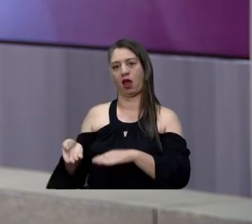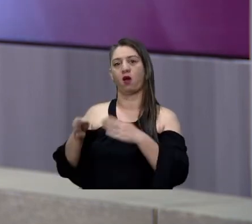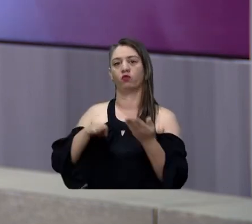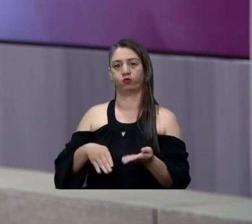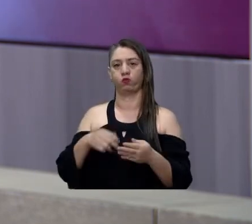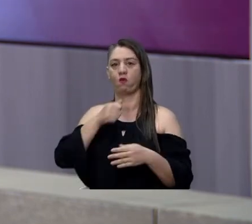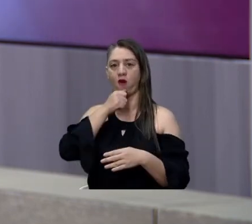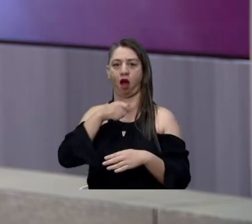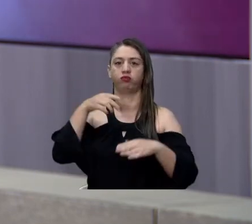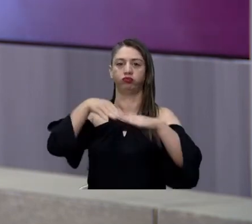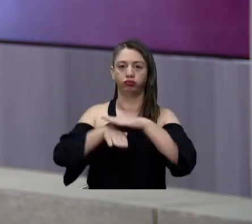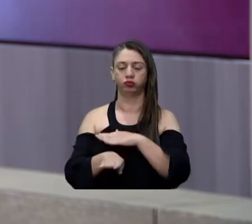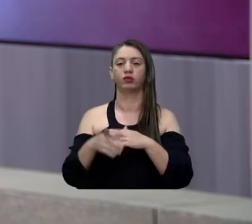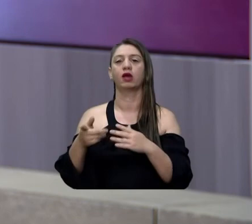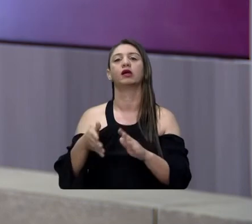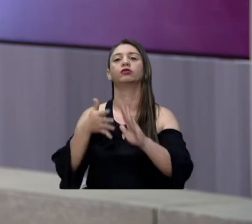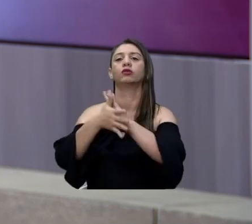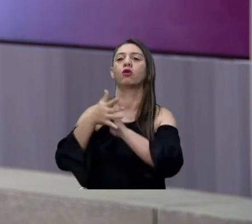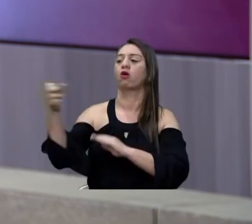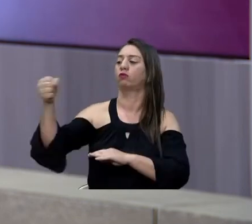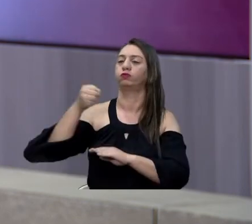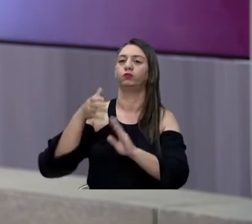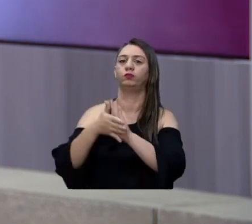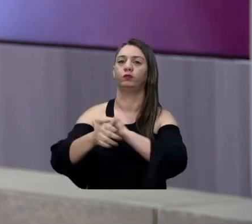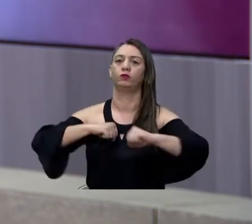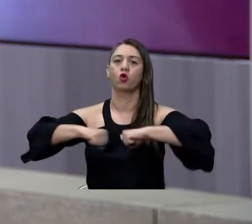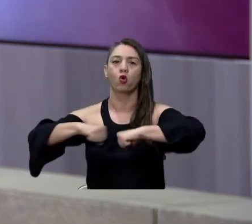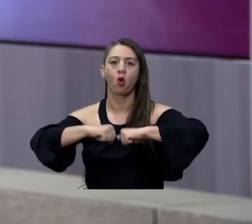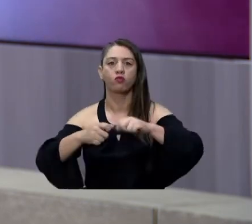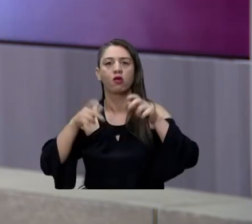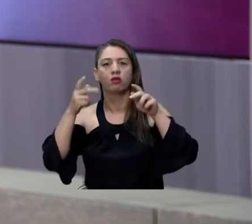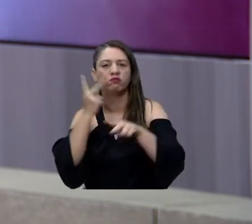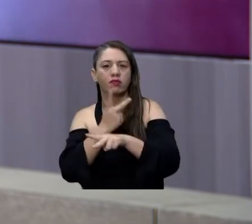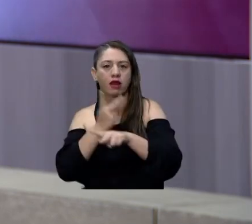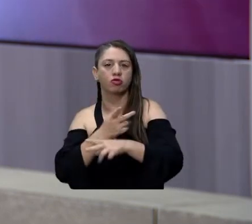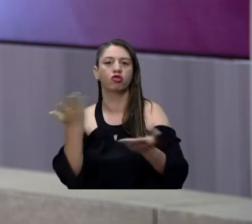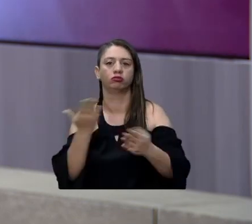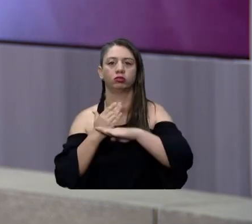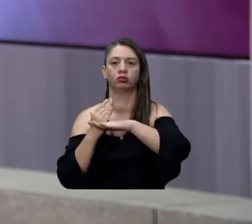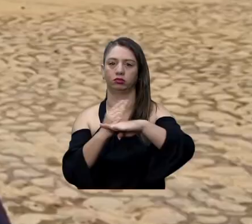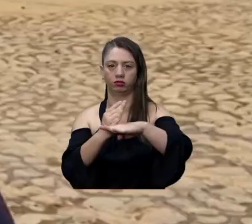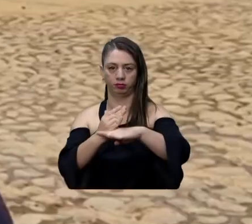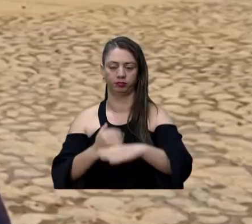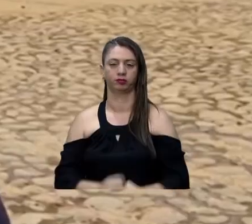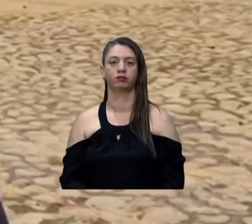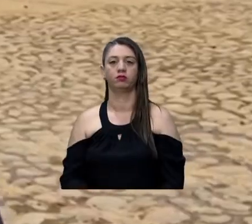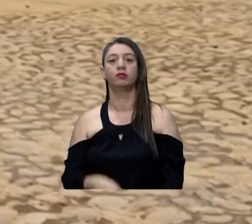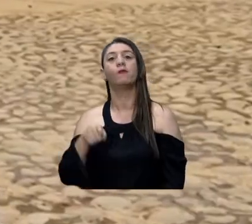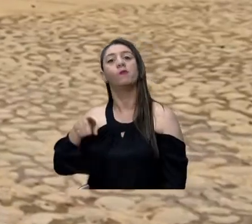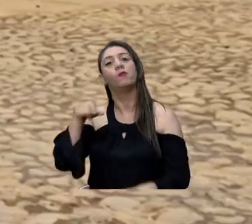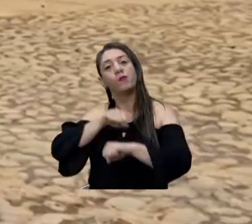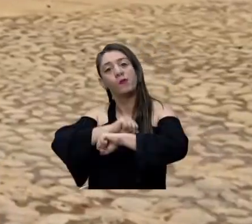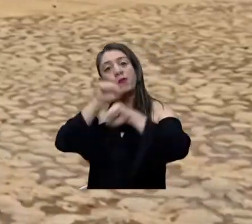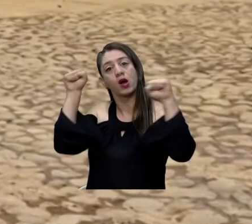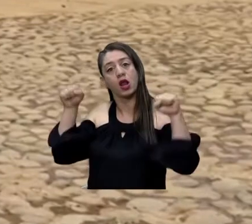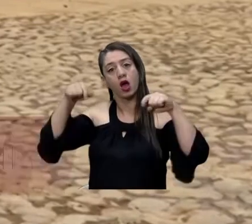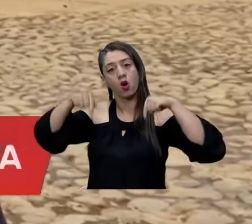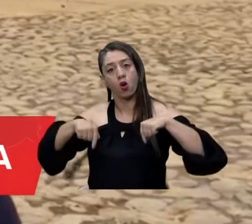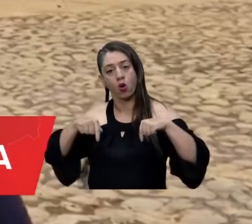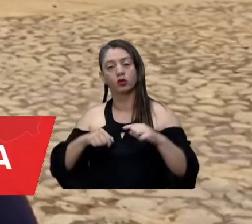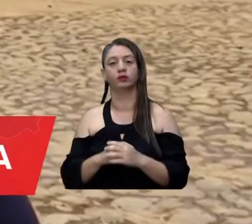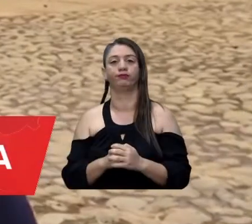embalse. Tenemos las declaraciones de Abelardo Gómez, coordinador de gestión del riesgo de Calima Darie. En la mañana de hoy